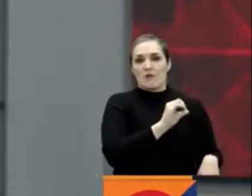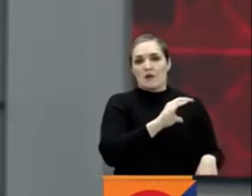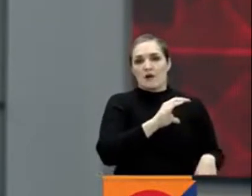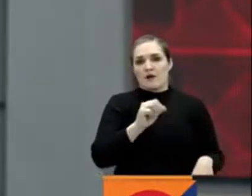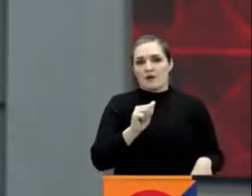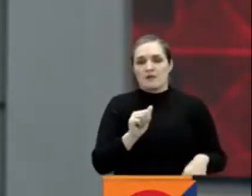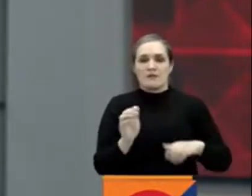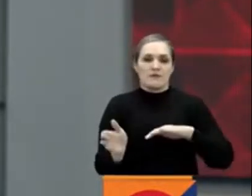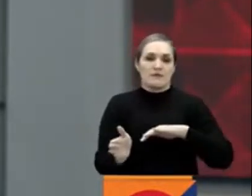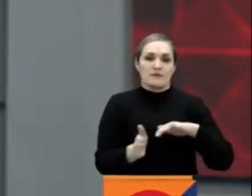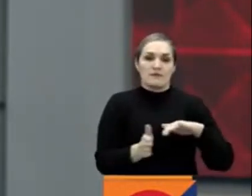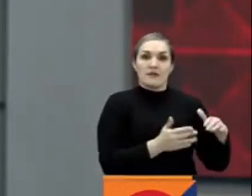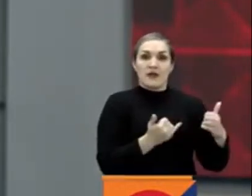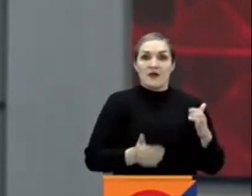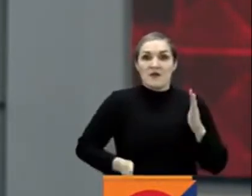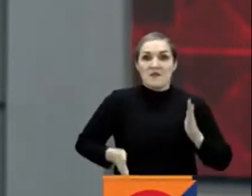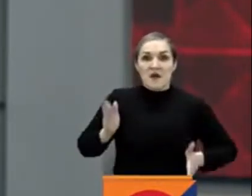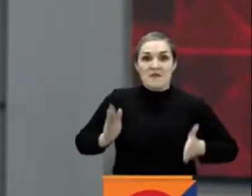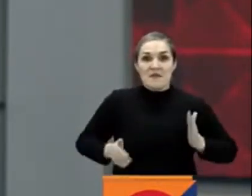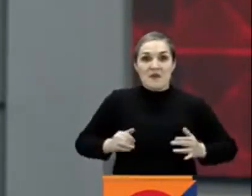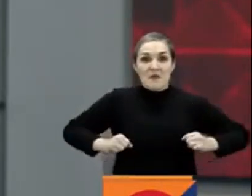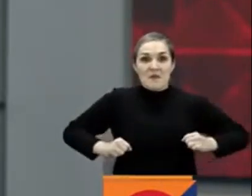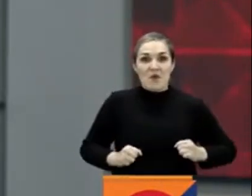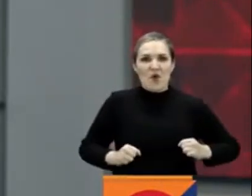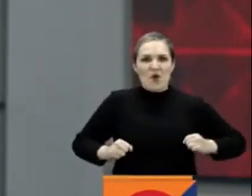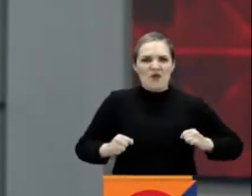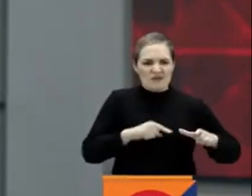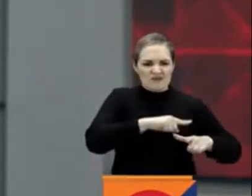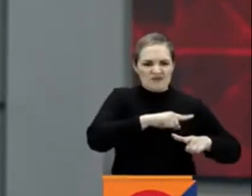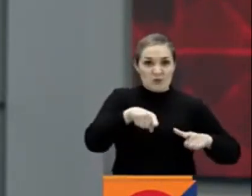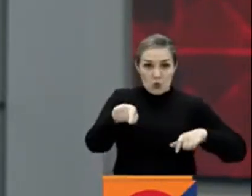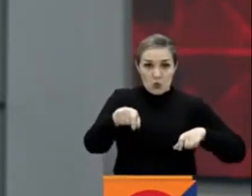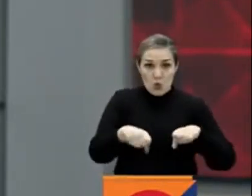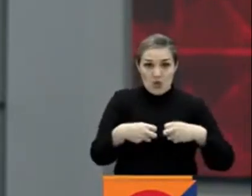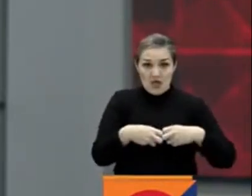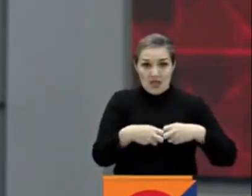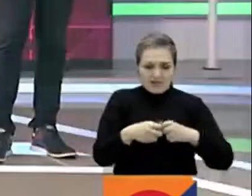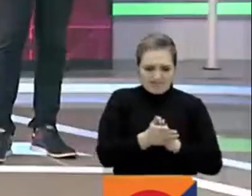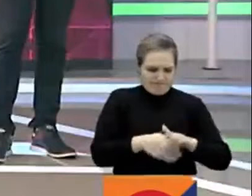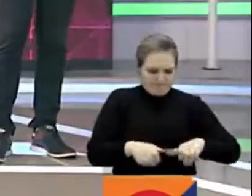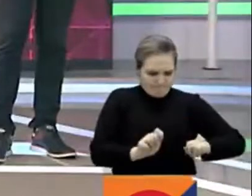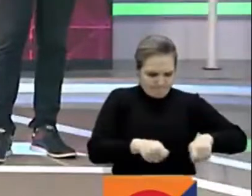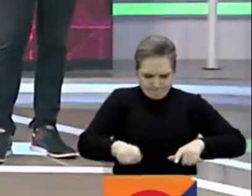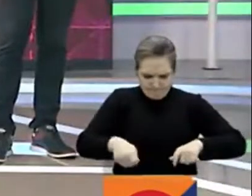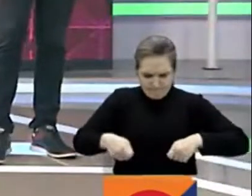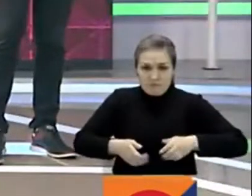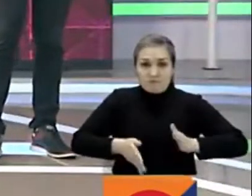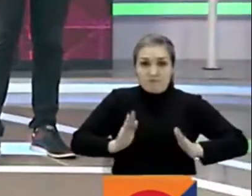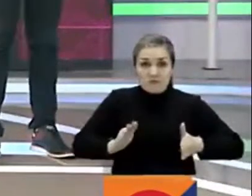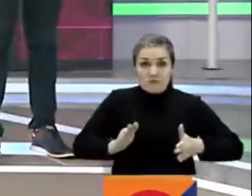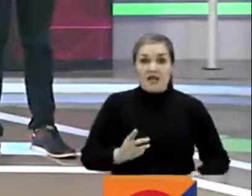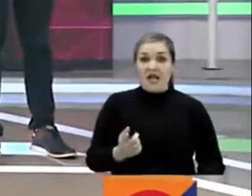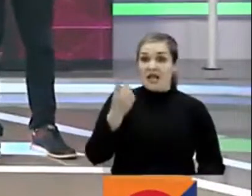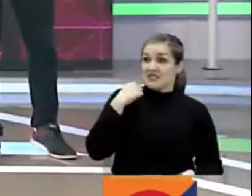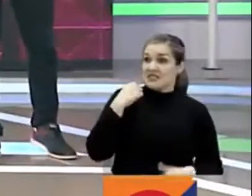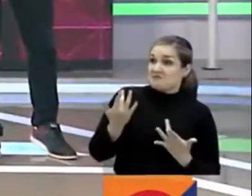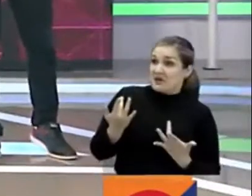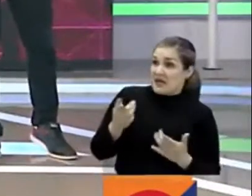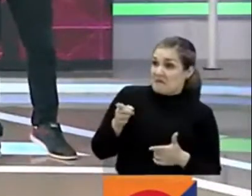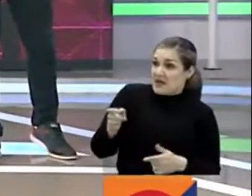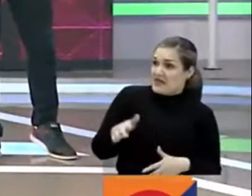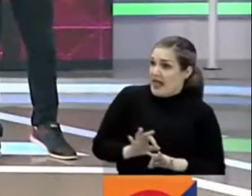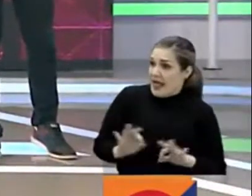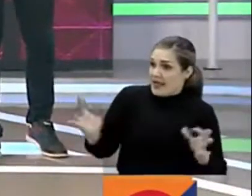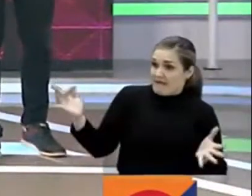Camilo, regresó la media maratón de Bogotá, me imagino que se puso los tenis y salió a correr. Por supuesto, allá estuve esperándola, ¿no? Pero no la vi. Yo sí